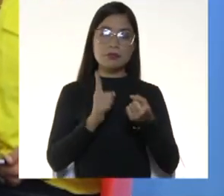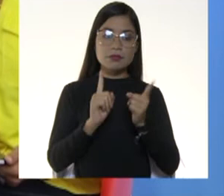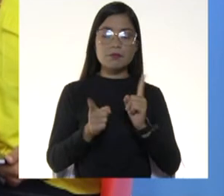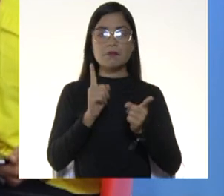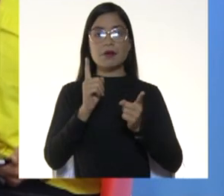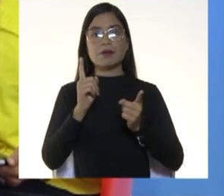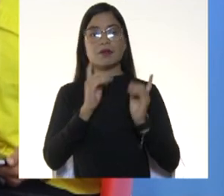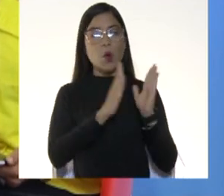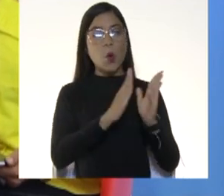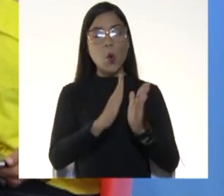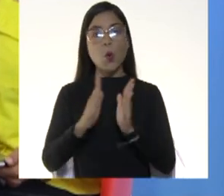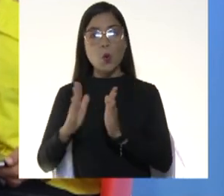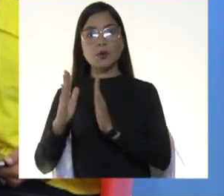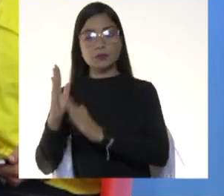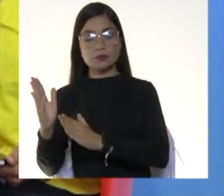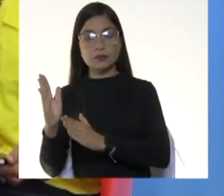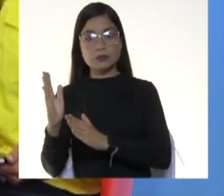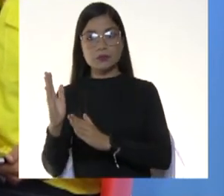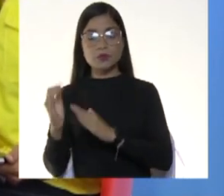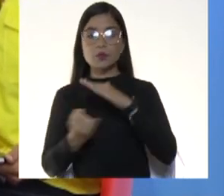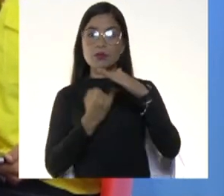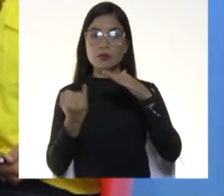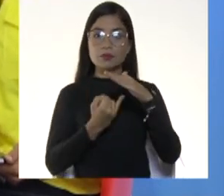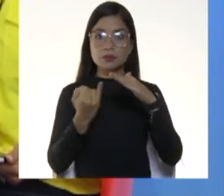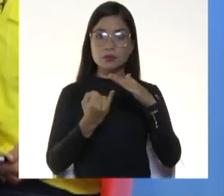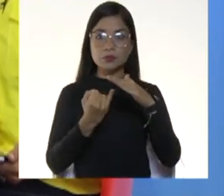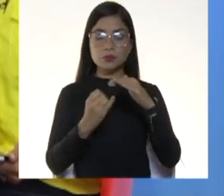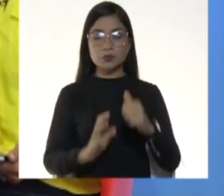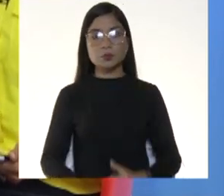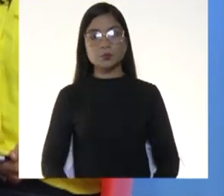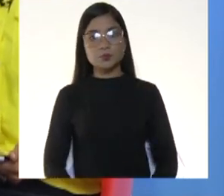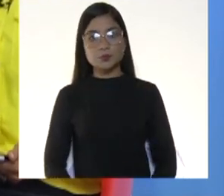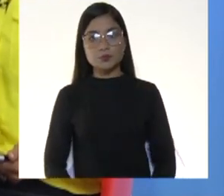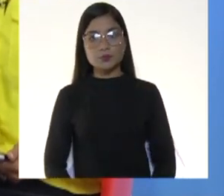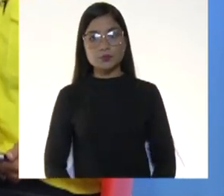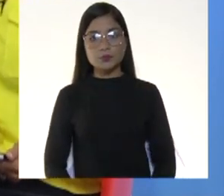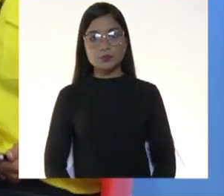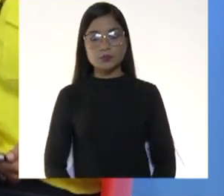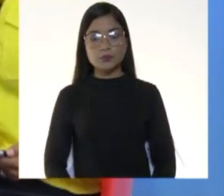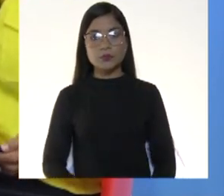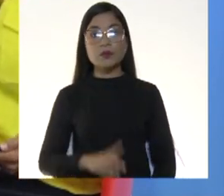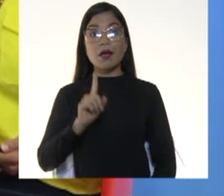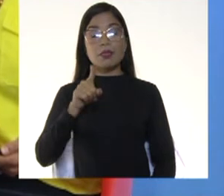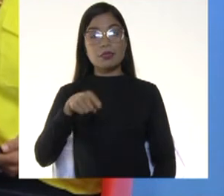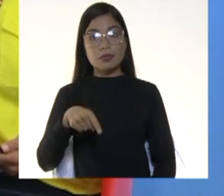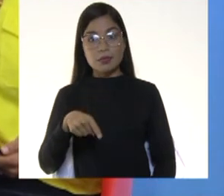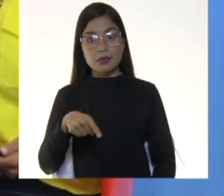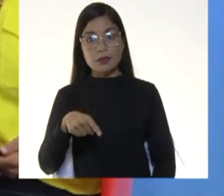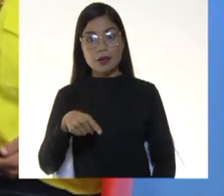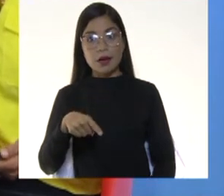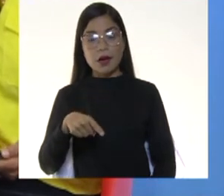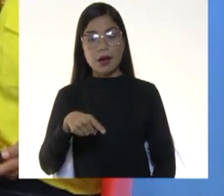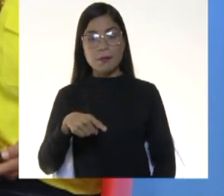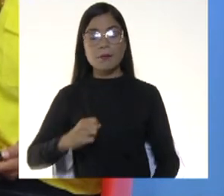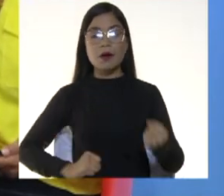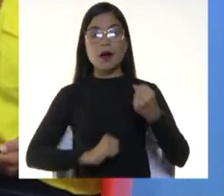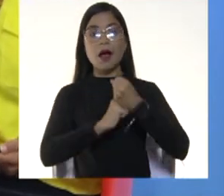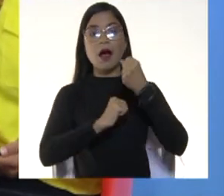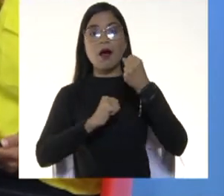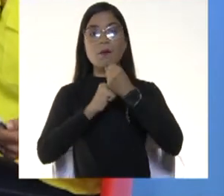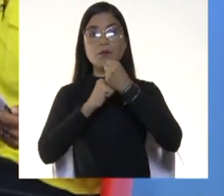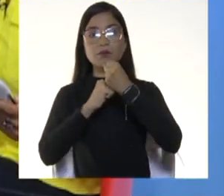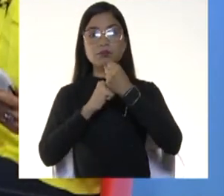del servicio o plantel y, por supuesto, también siempre de la mano con las orientaciones de nuestro